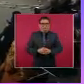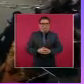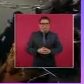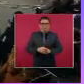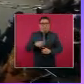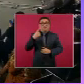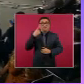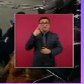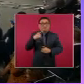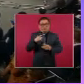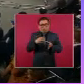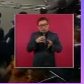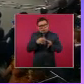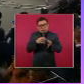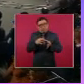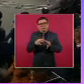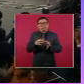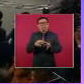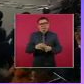precisas,